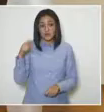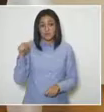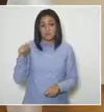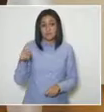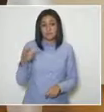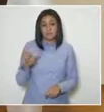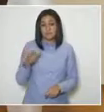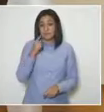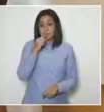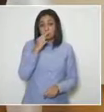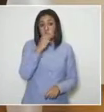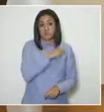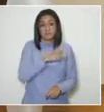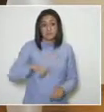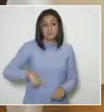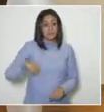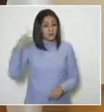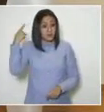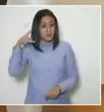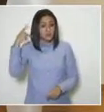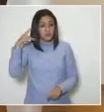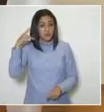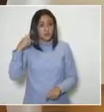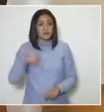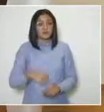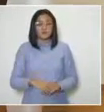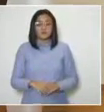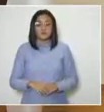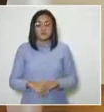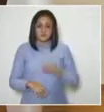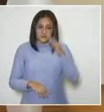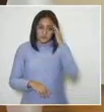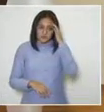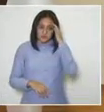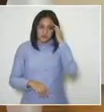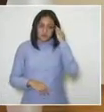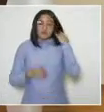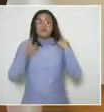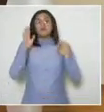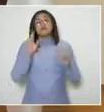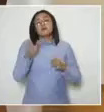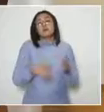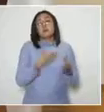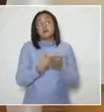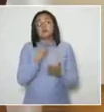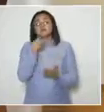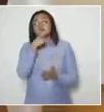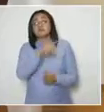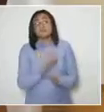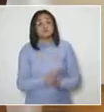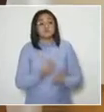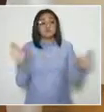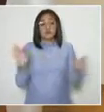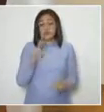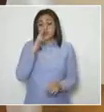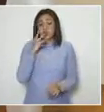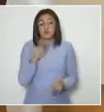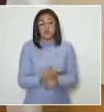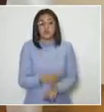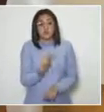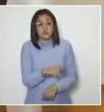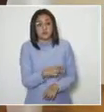policía municipal de puebla y que no se diga que presentando la denuncia ya es responsabilidad